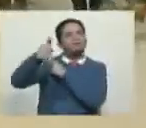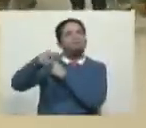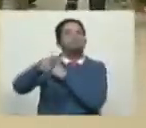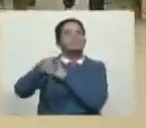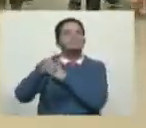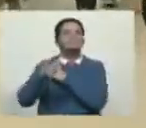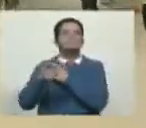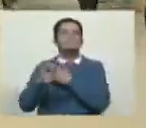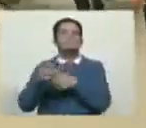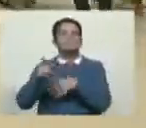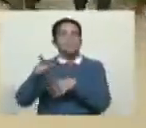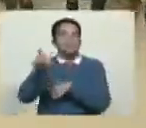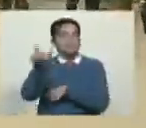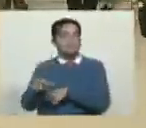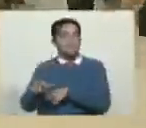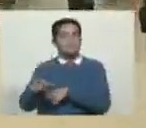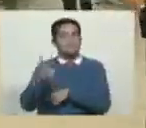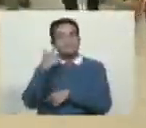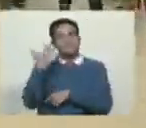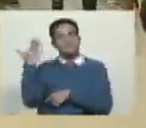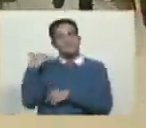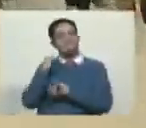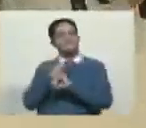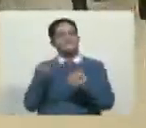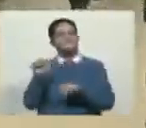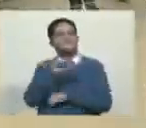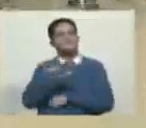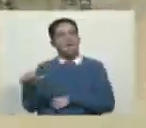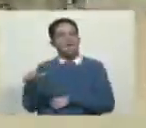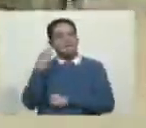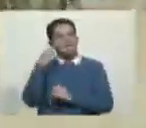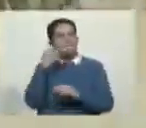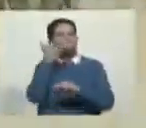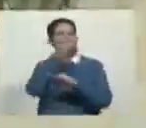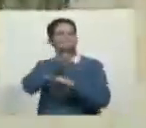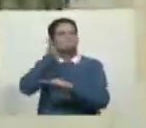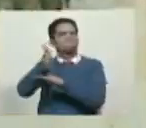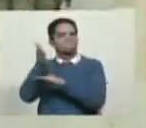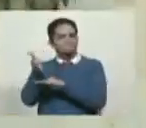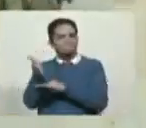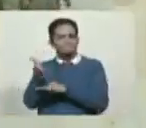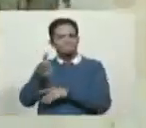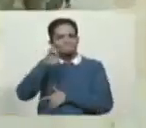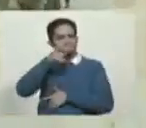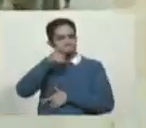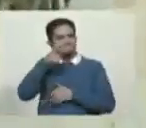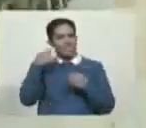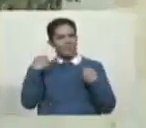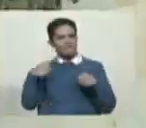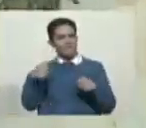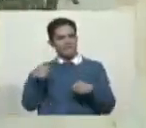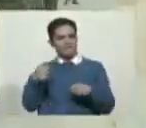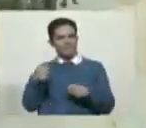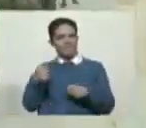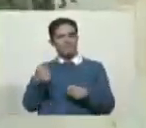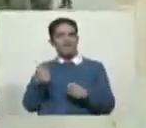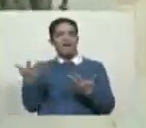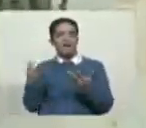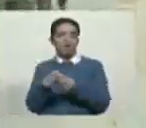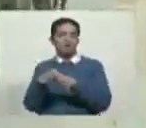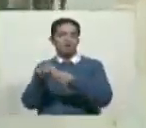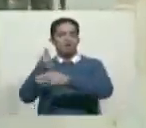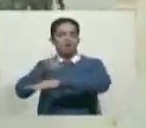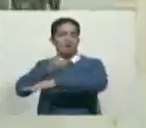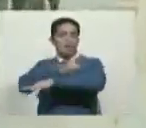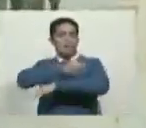de actividades desde este fin de semana, quien se ha unido a estas tropas profesionales junto al alto mando